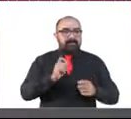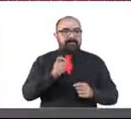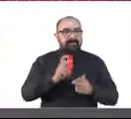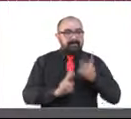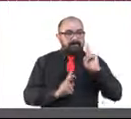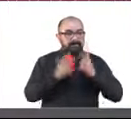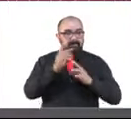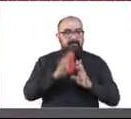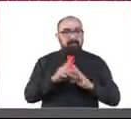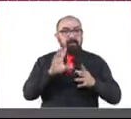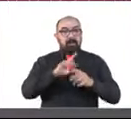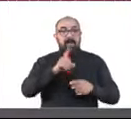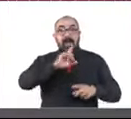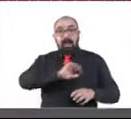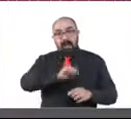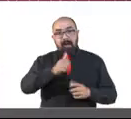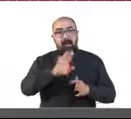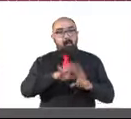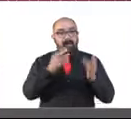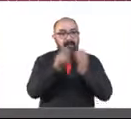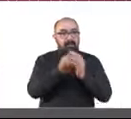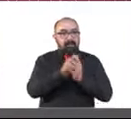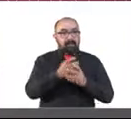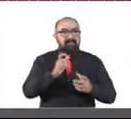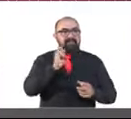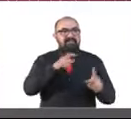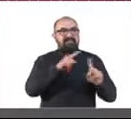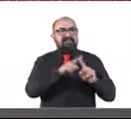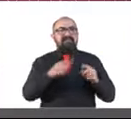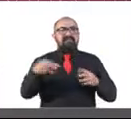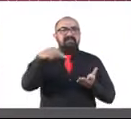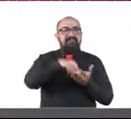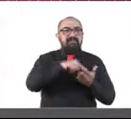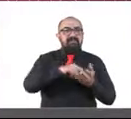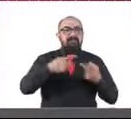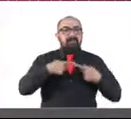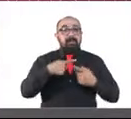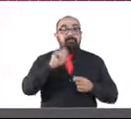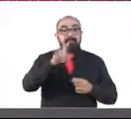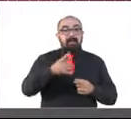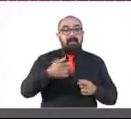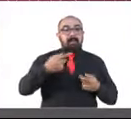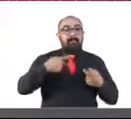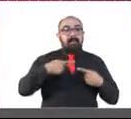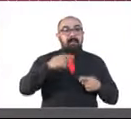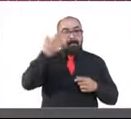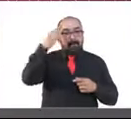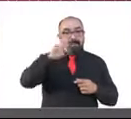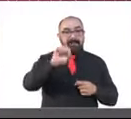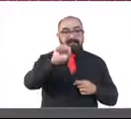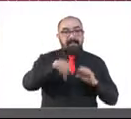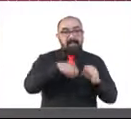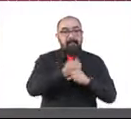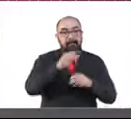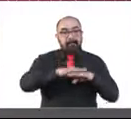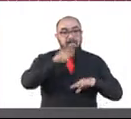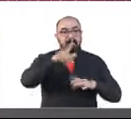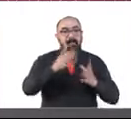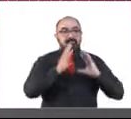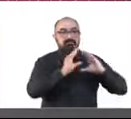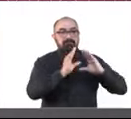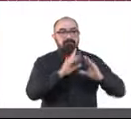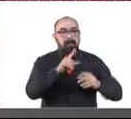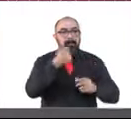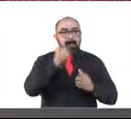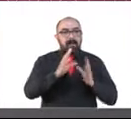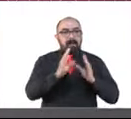huertos urbanos, en las clases, son adultos de 60 años y más. Gracias, doctora. Además, pues